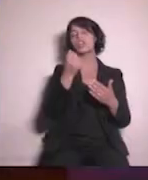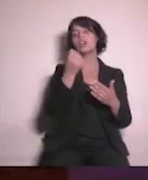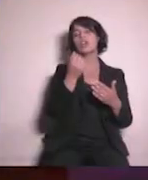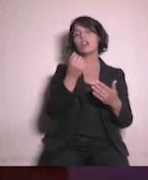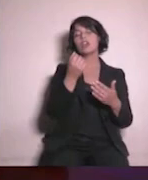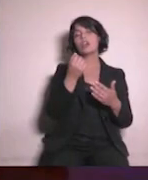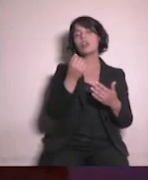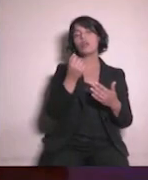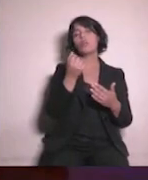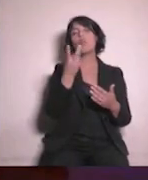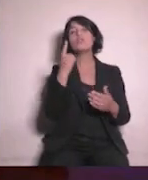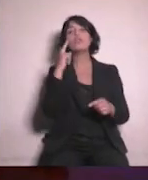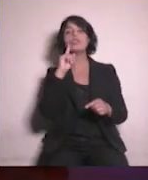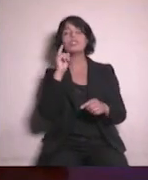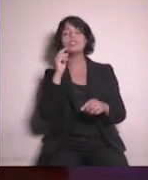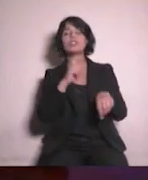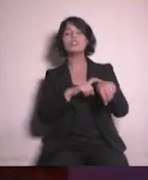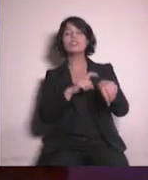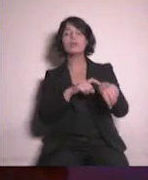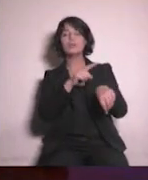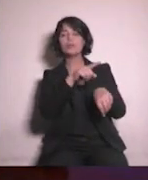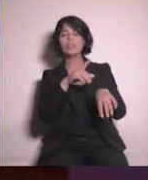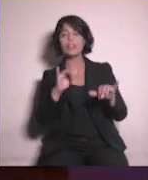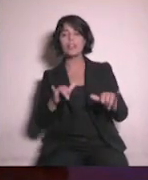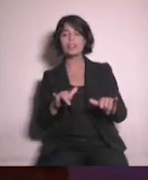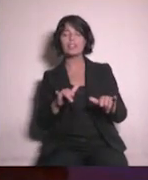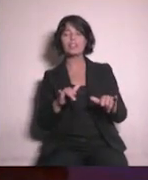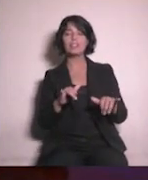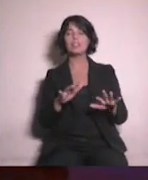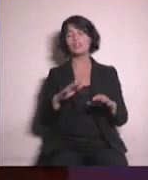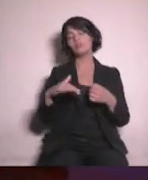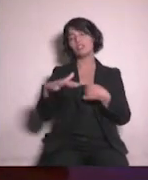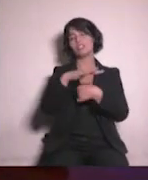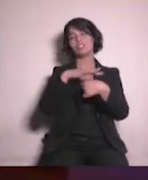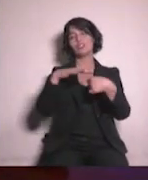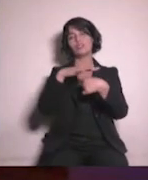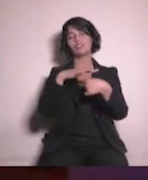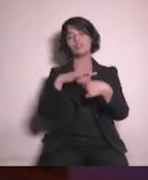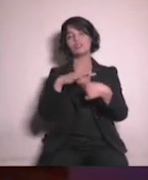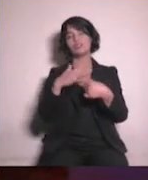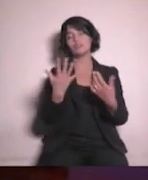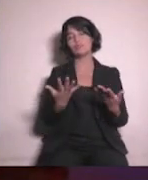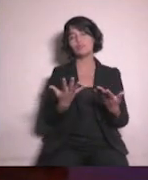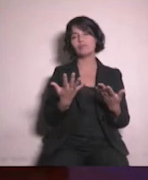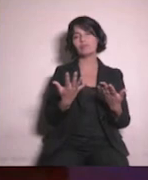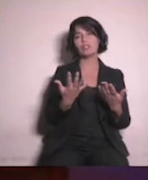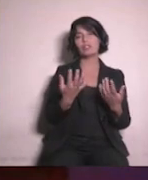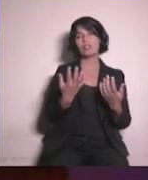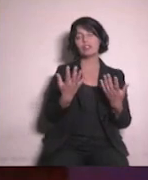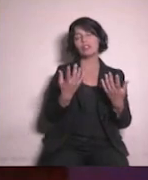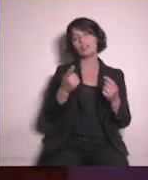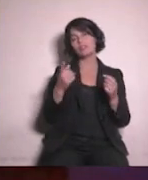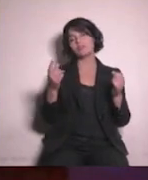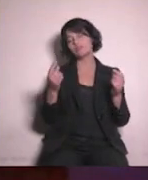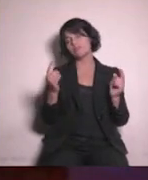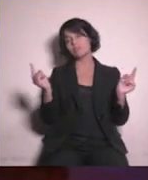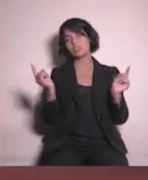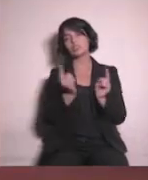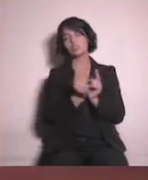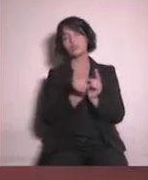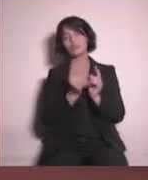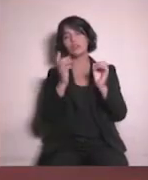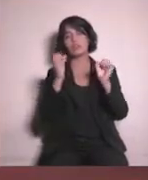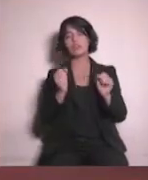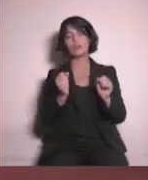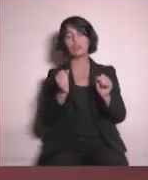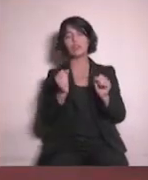tiene contrato, y por lo tanto es una situación uno a uno, pero en resumen, se los